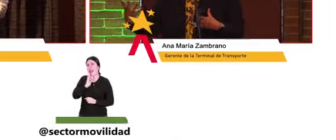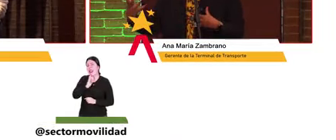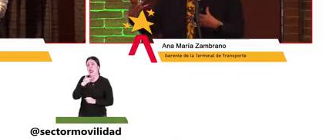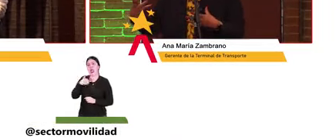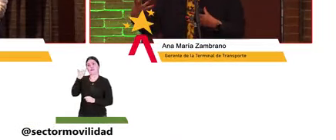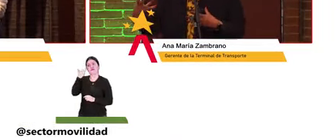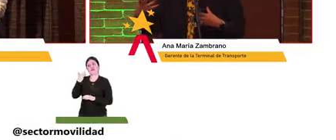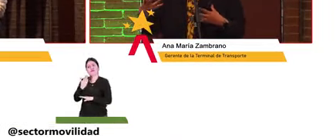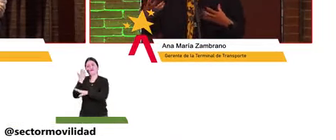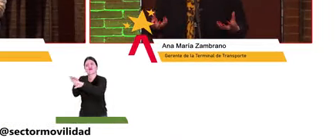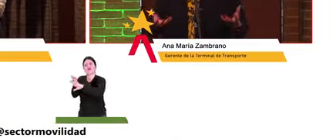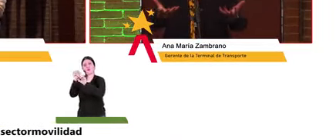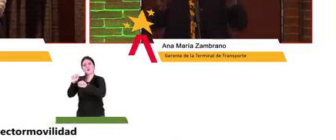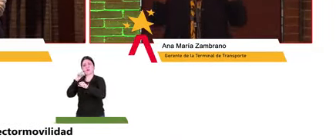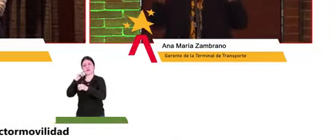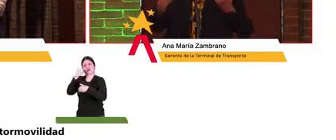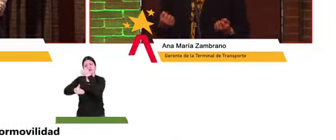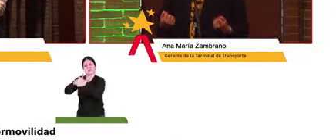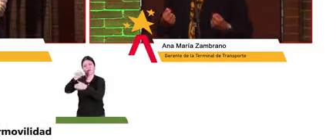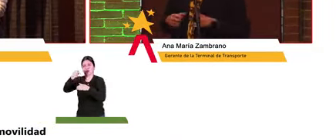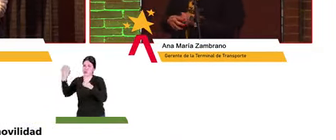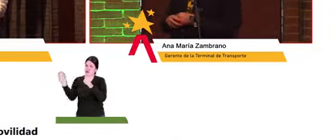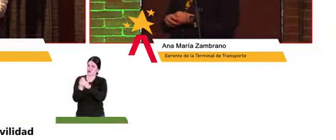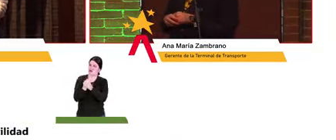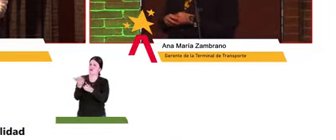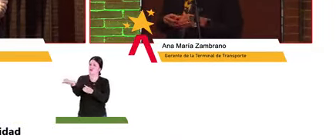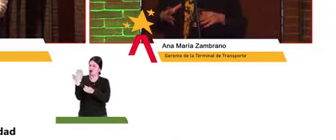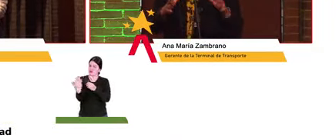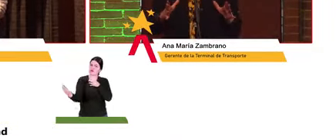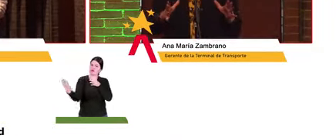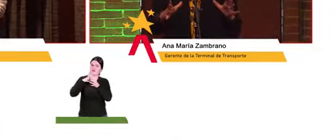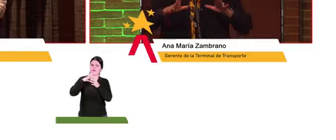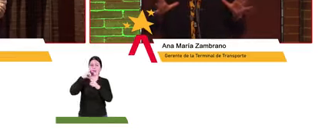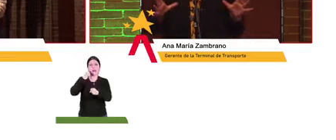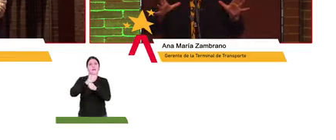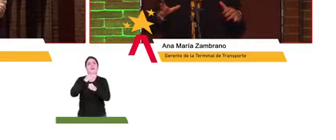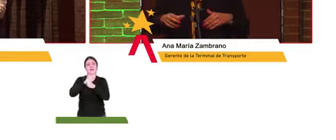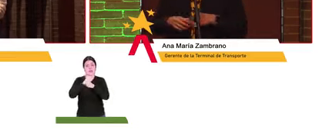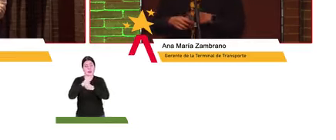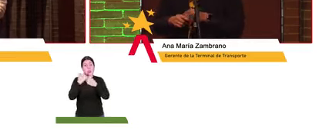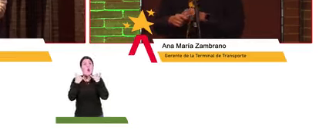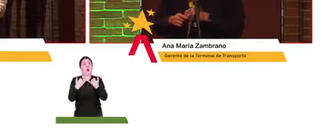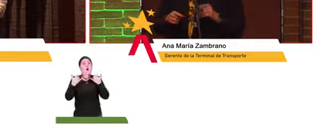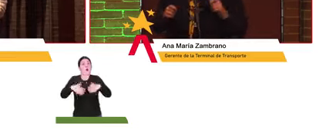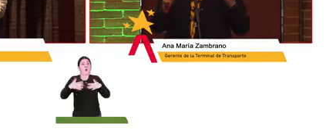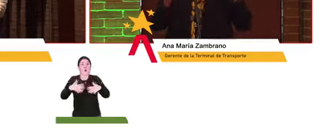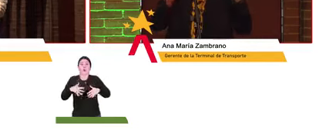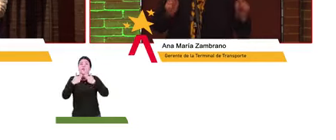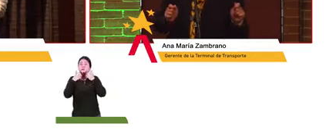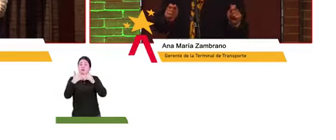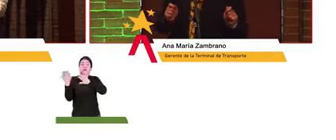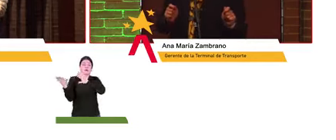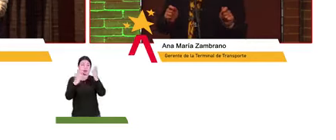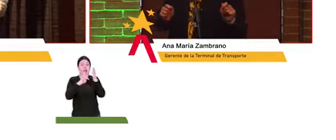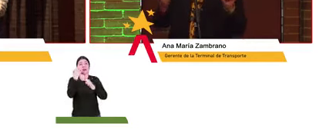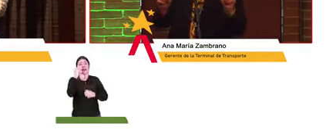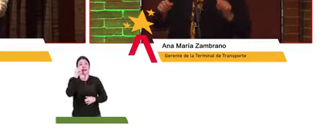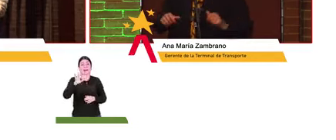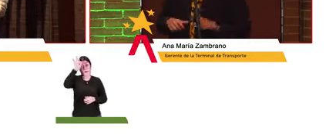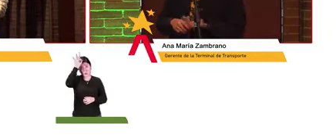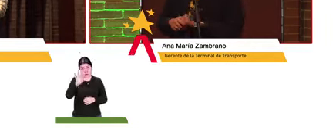una ruta de inclusión social, los vinculamos a nuestro proyecto. Hoy, de todos nuestros facilitadores, más del 30%